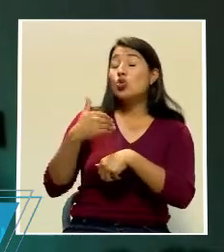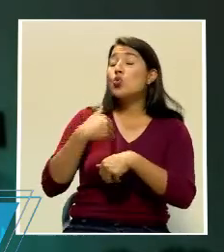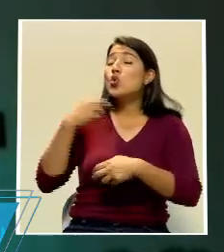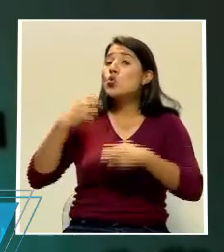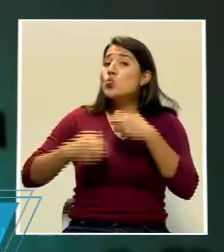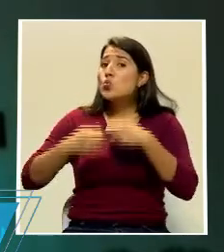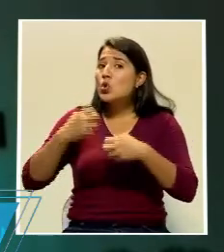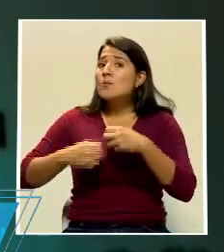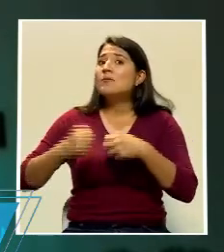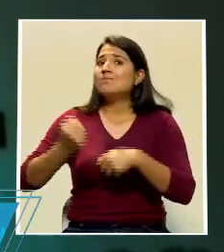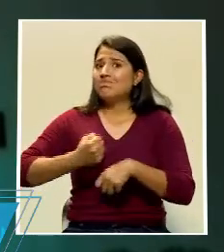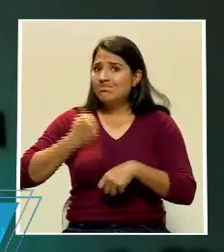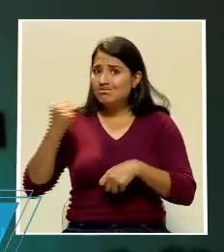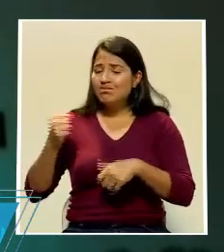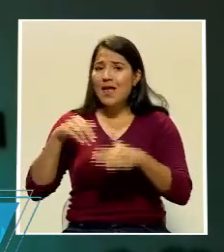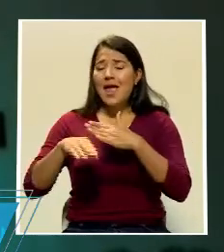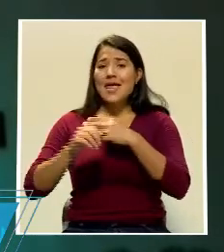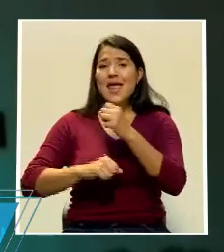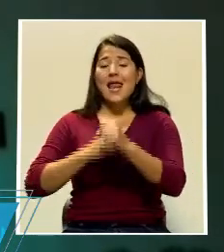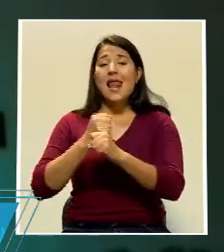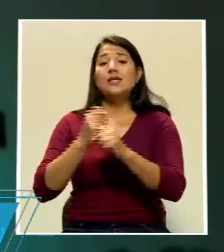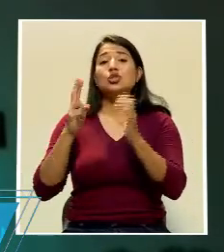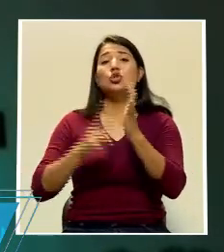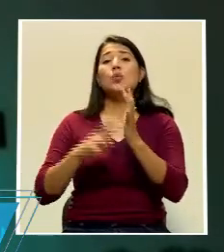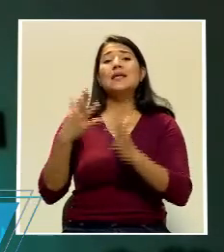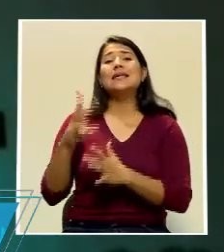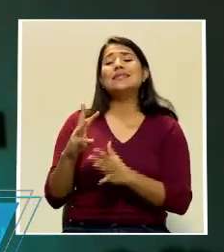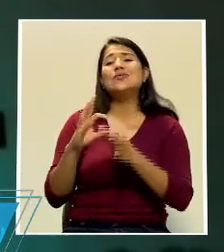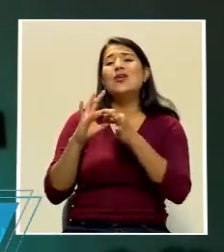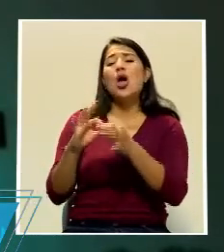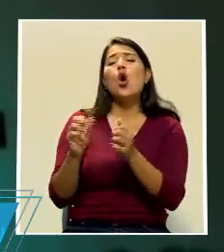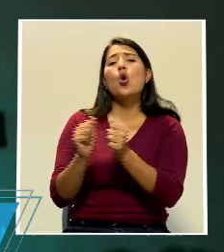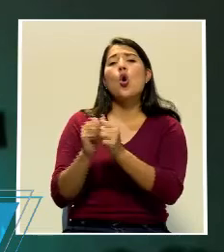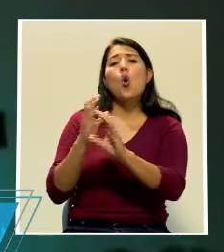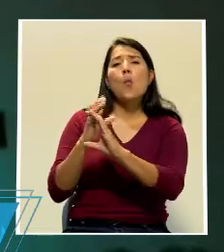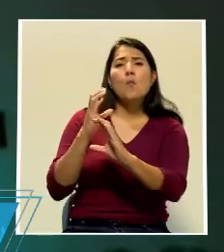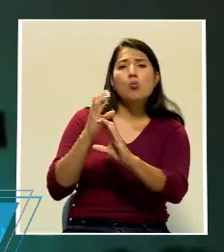el 2016 con los buses, las pandillas.